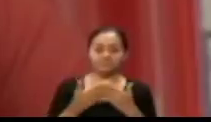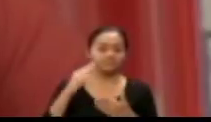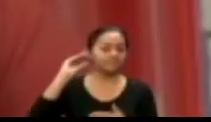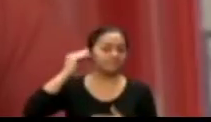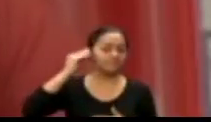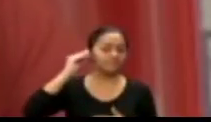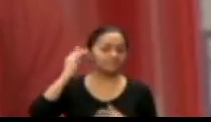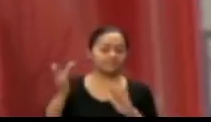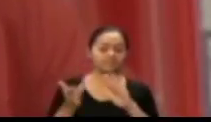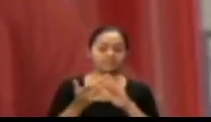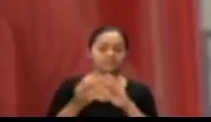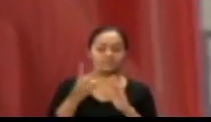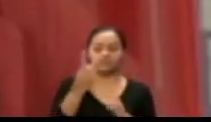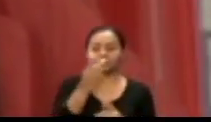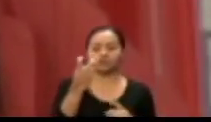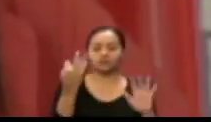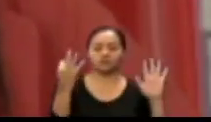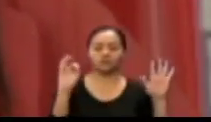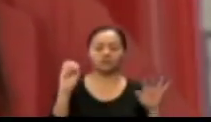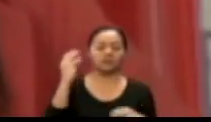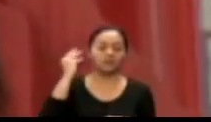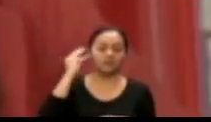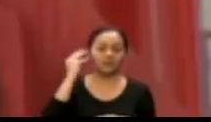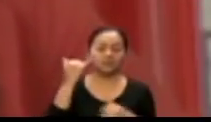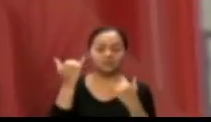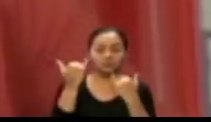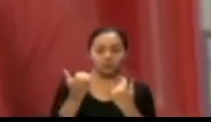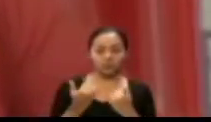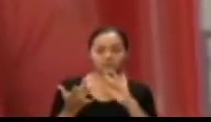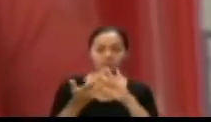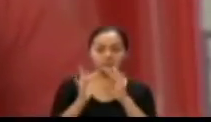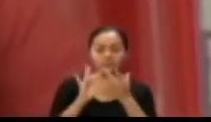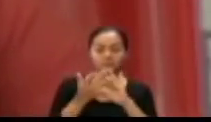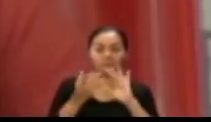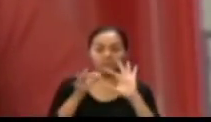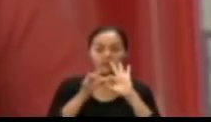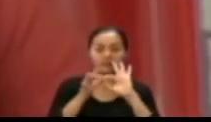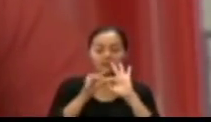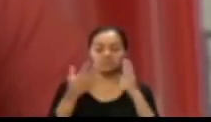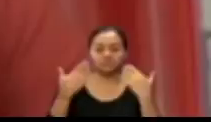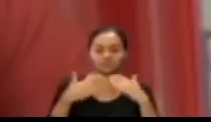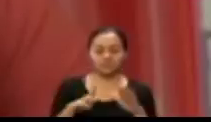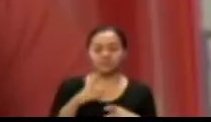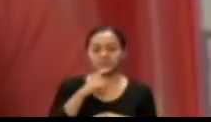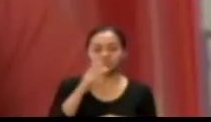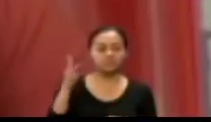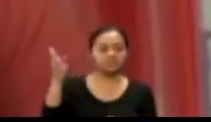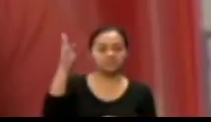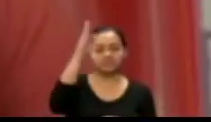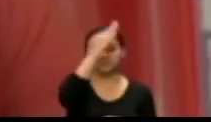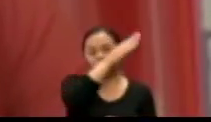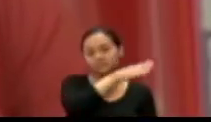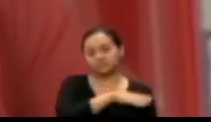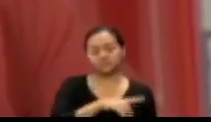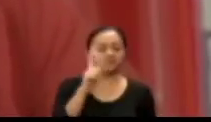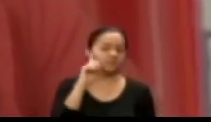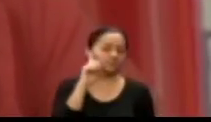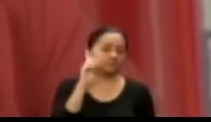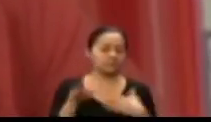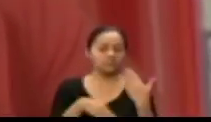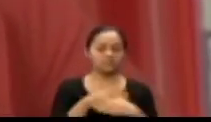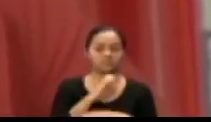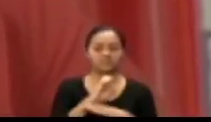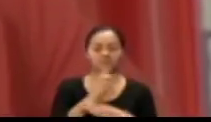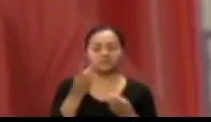radios, 280 emisoras que nos han permitido ir a llegar a los distintos puntos del país, y